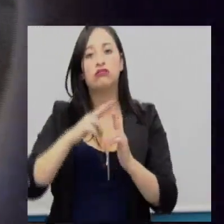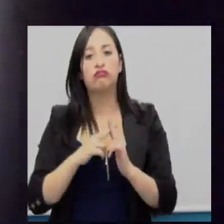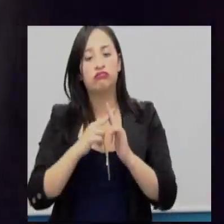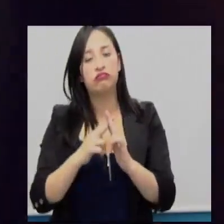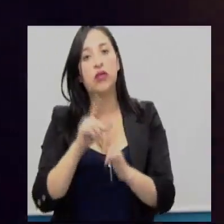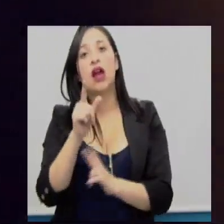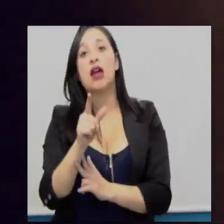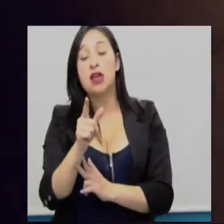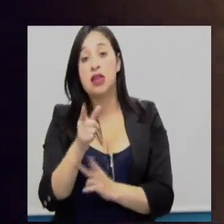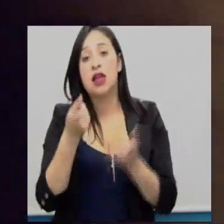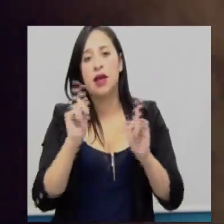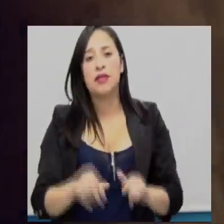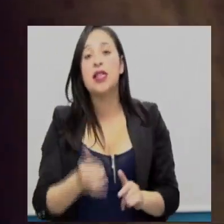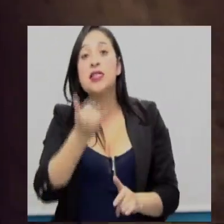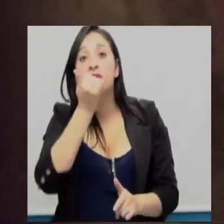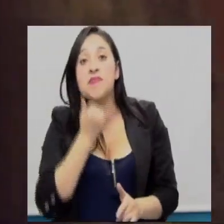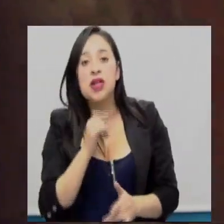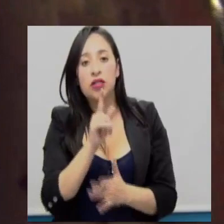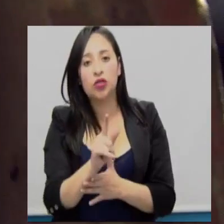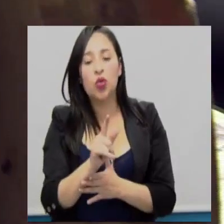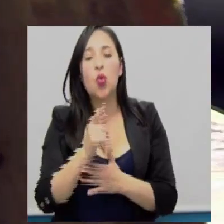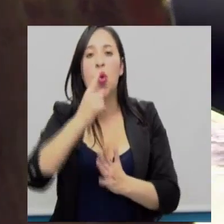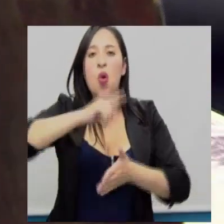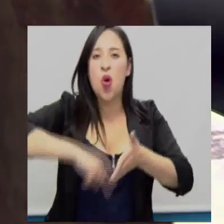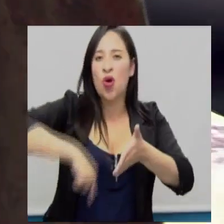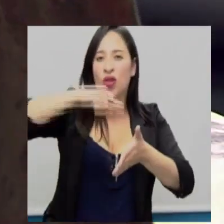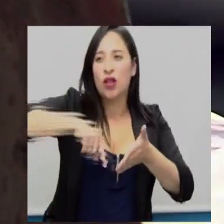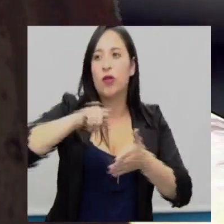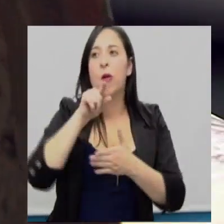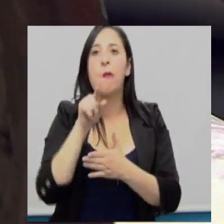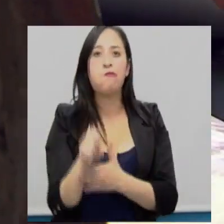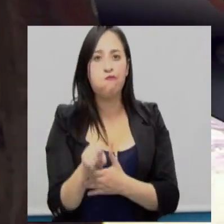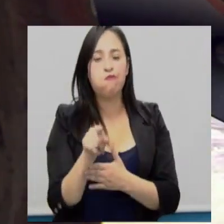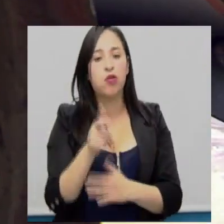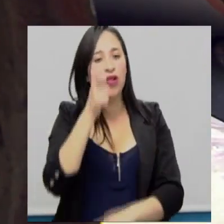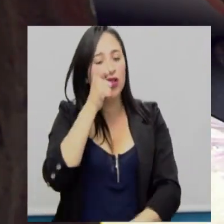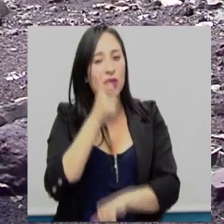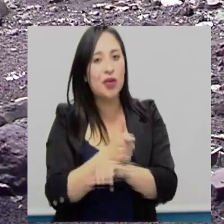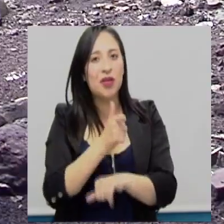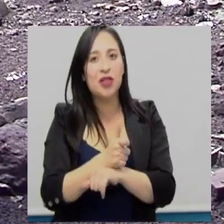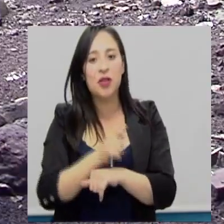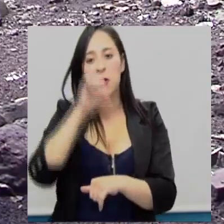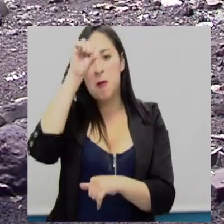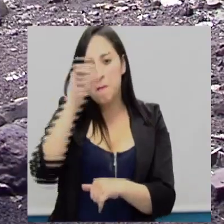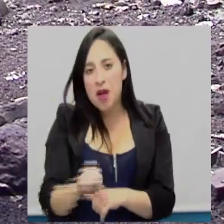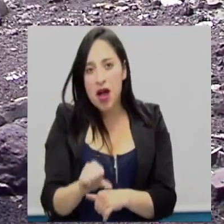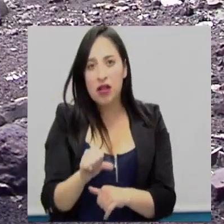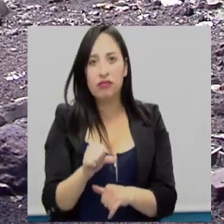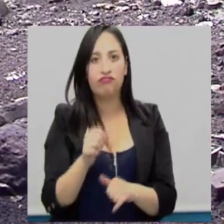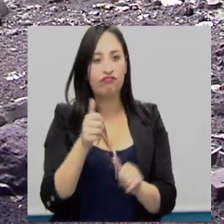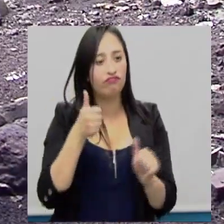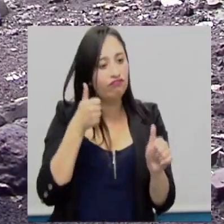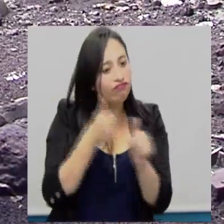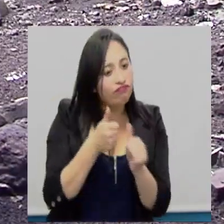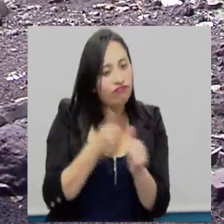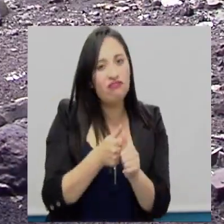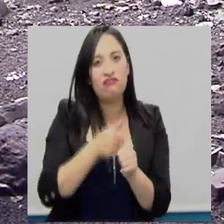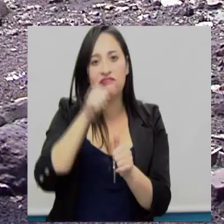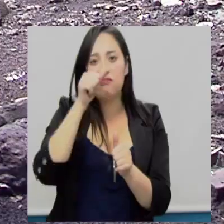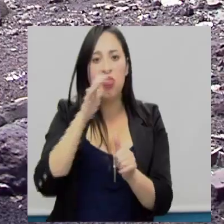créditos. Entre los errores que se presentaron al ejecutar los contratos, sobresalen una mala supervisión e interventoría,